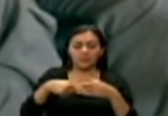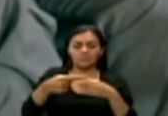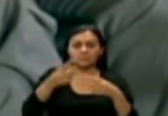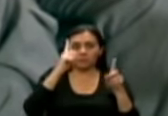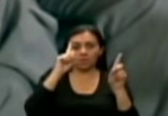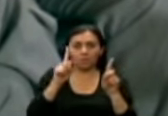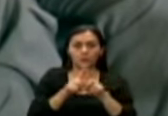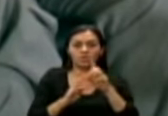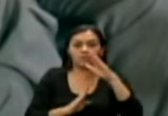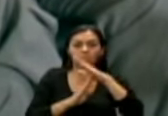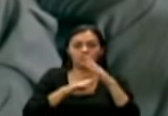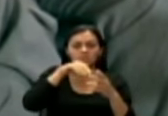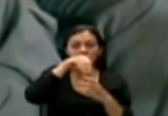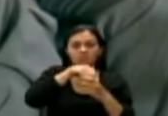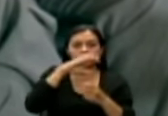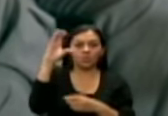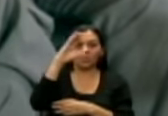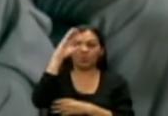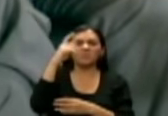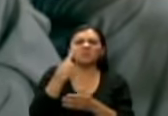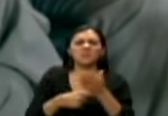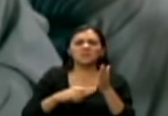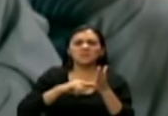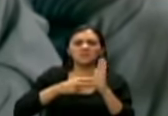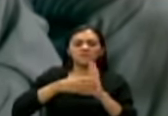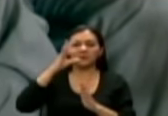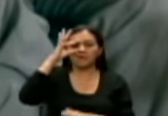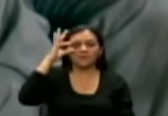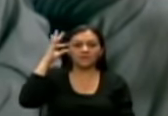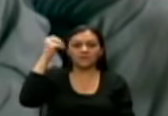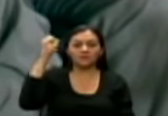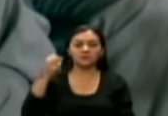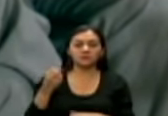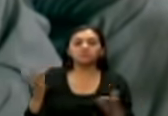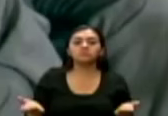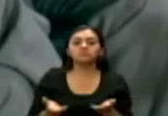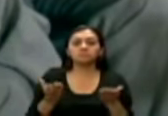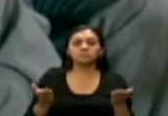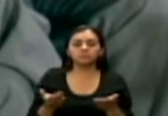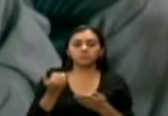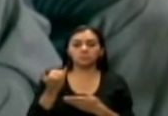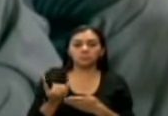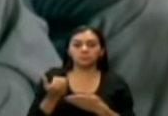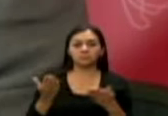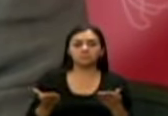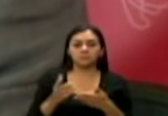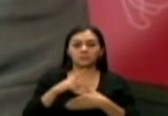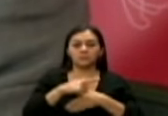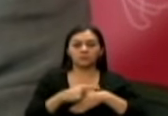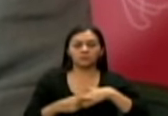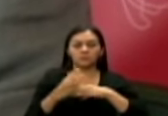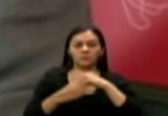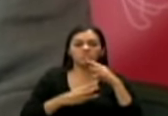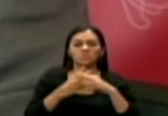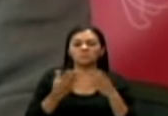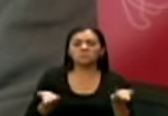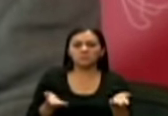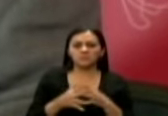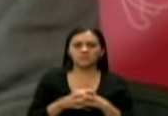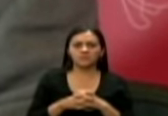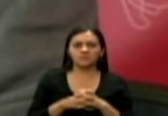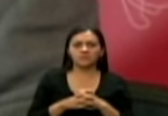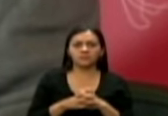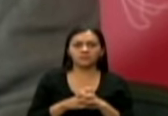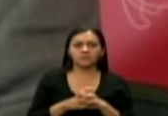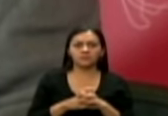en Colombia. ¿Qué significa la presencia y la figura de Francisco en estos momentos en América Latina y en el mundo? Bueno, otros